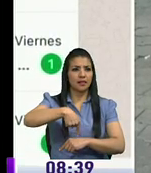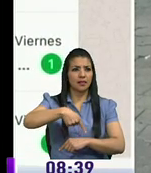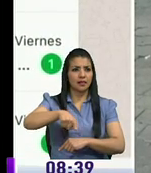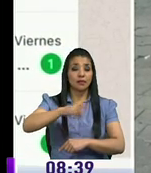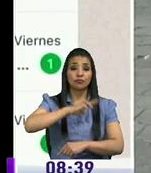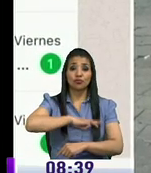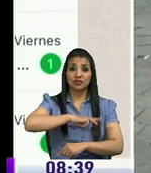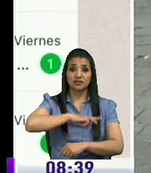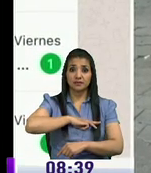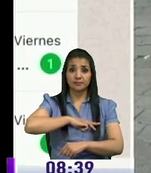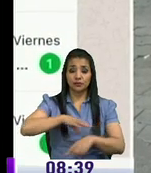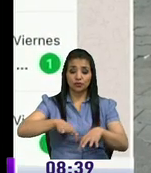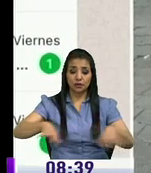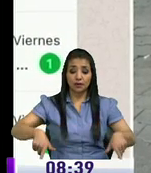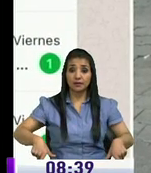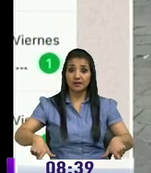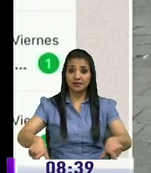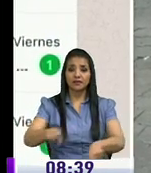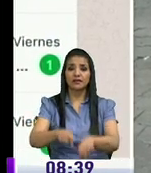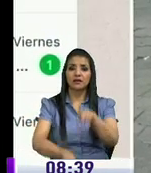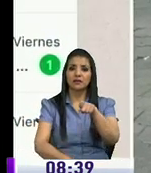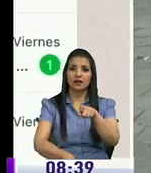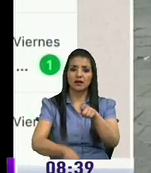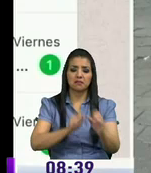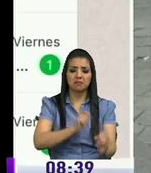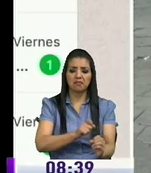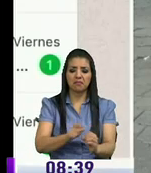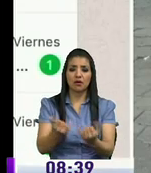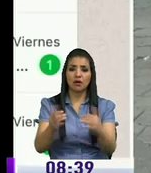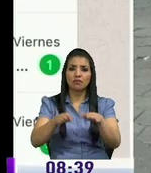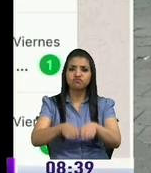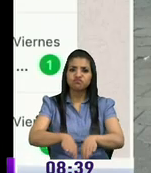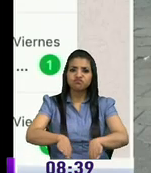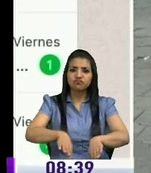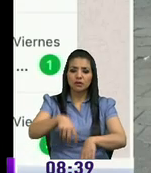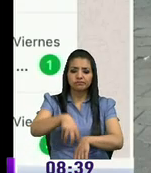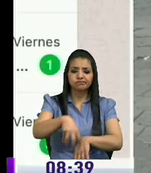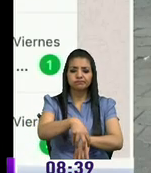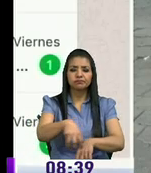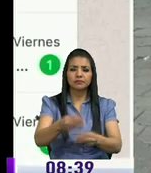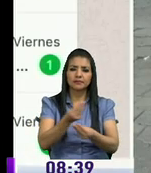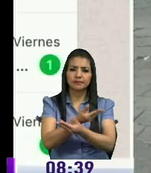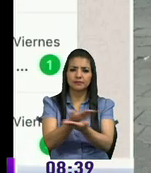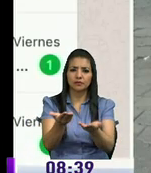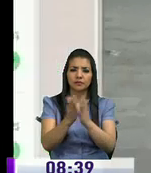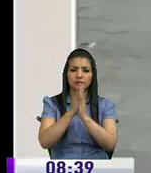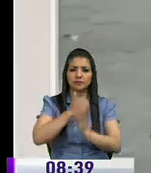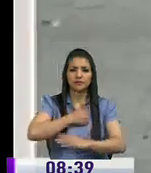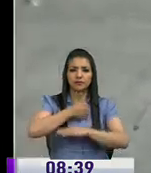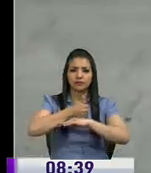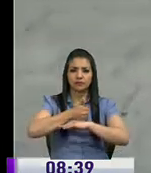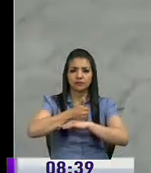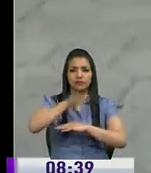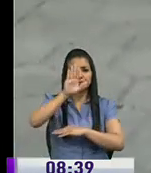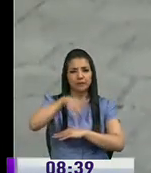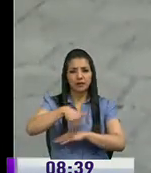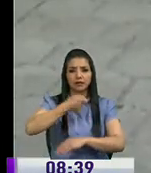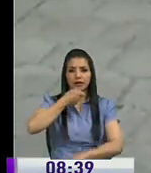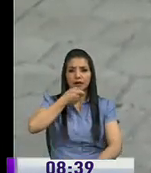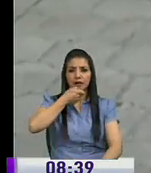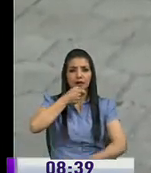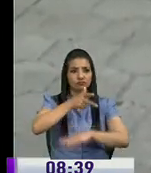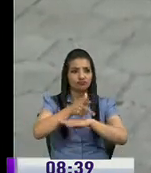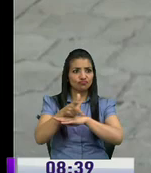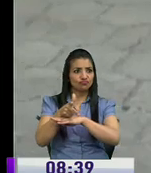el municipio por el alcantarillado y nos dañaron la calle. Hoy se está hundiendo, queremos que por favor vengan a conocer lo que está pasando. Vengan a hacer un reportaje, nos dicen, vean la